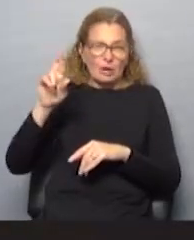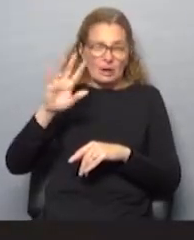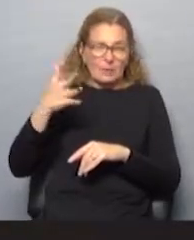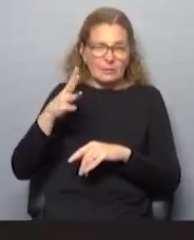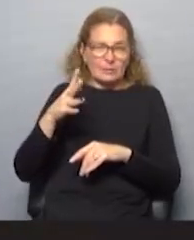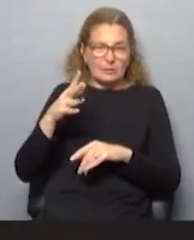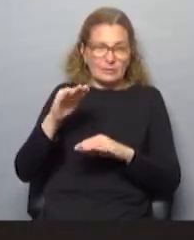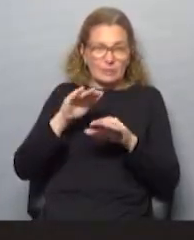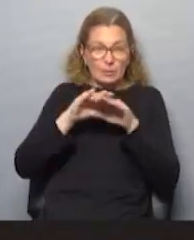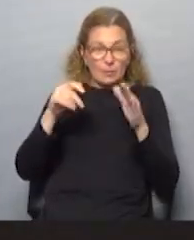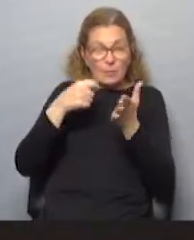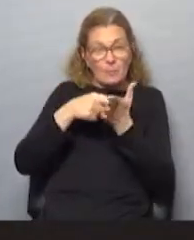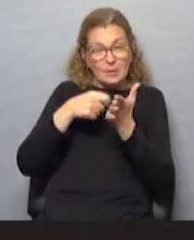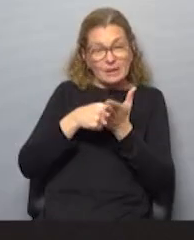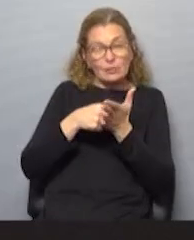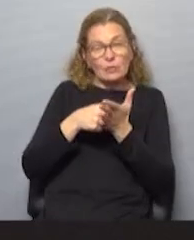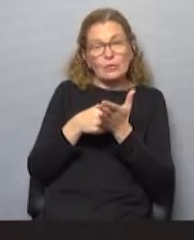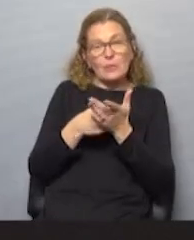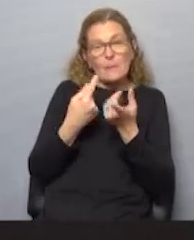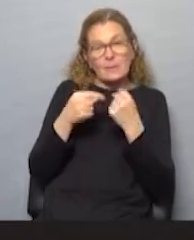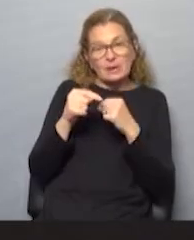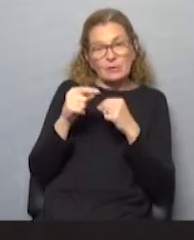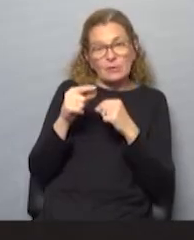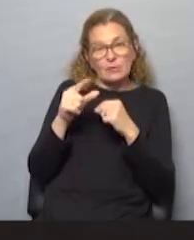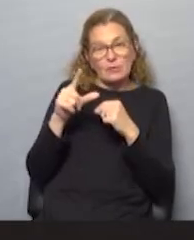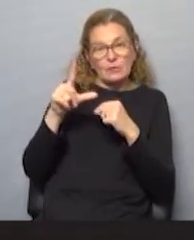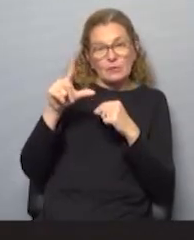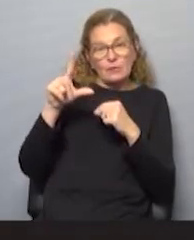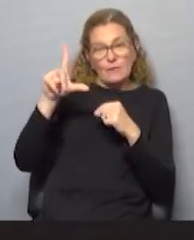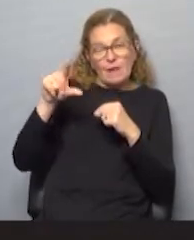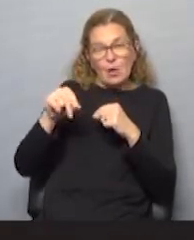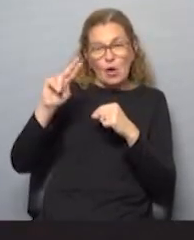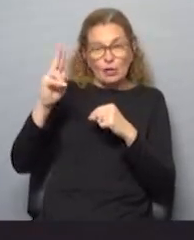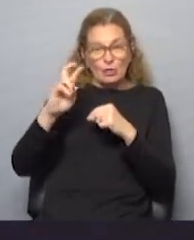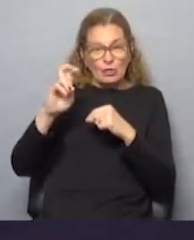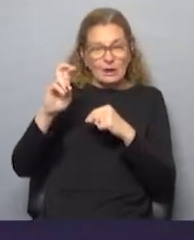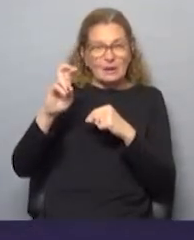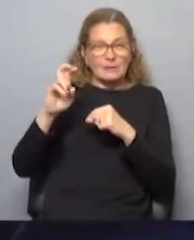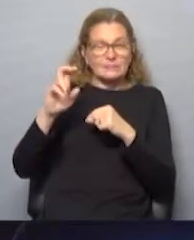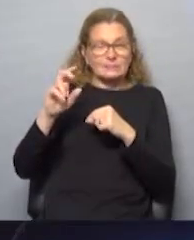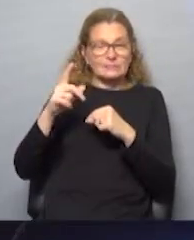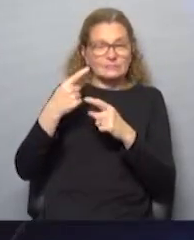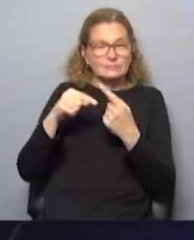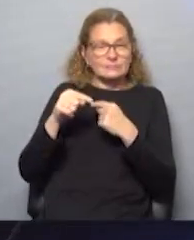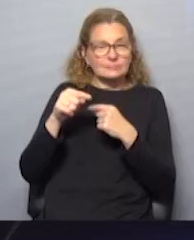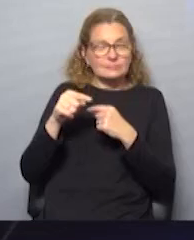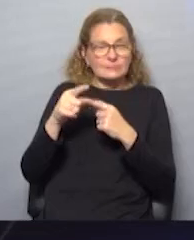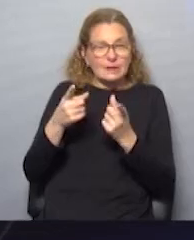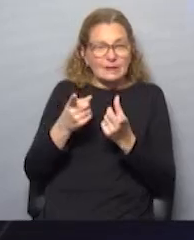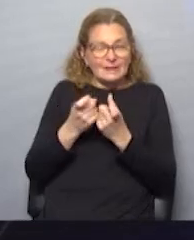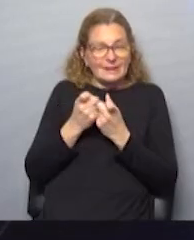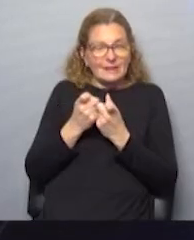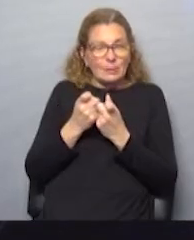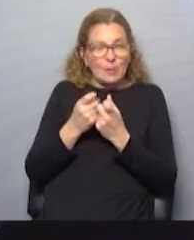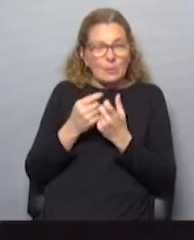se mantuvo en pesos en pesos pero obviamente hubo una variación dentro de la receta o sea que nosotros necesitamos y